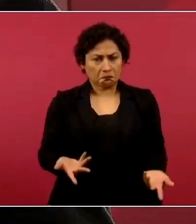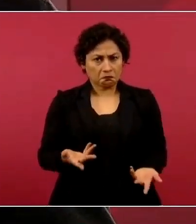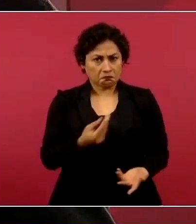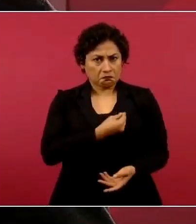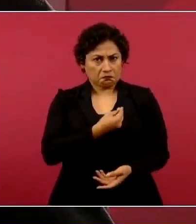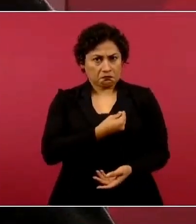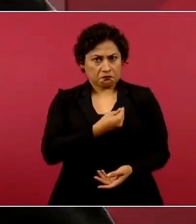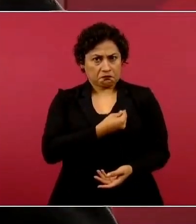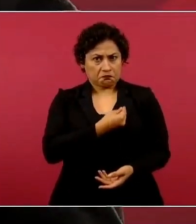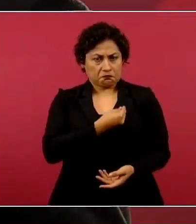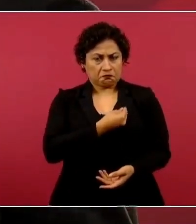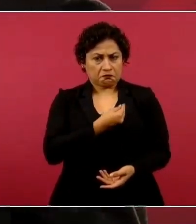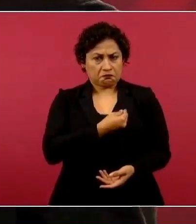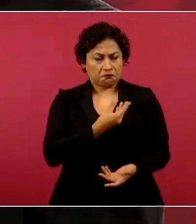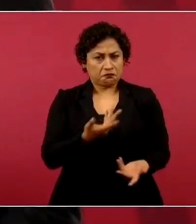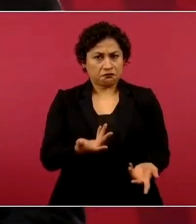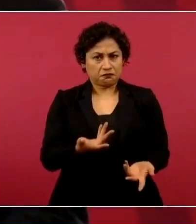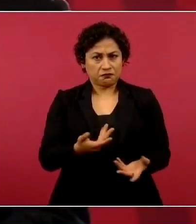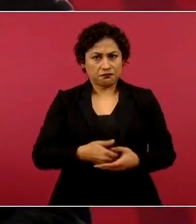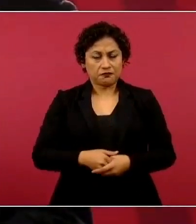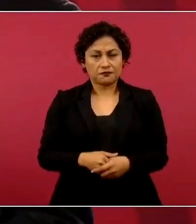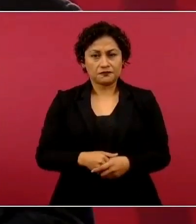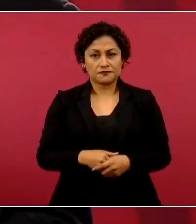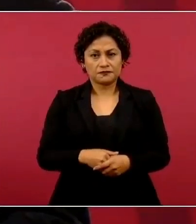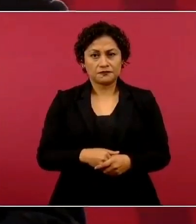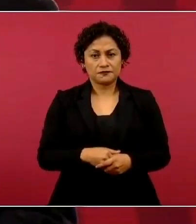no se desbarrancan.